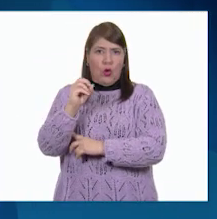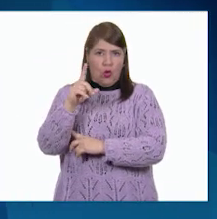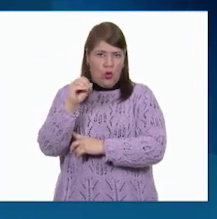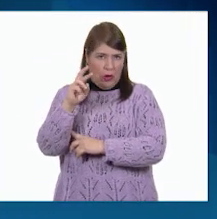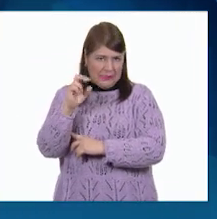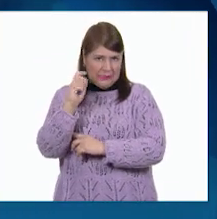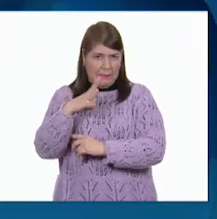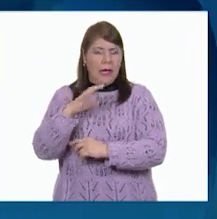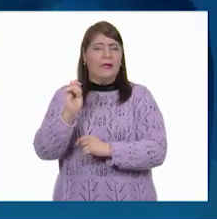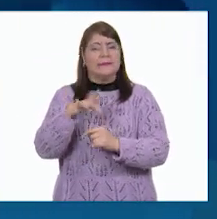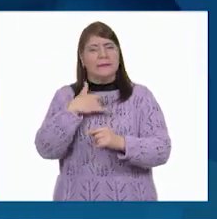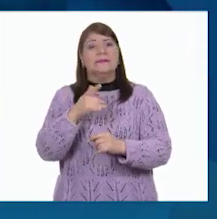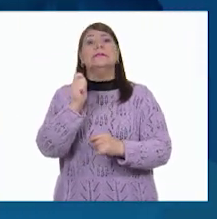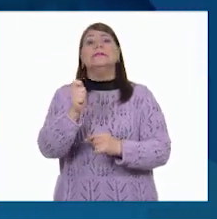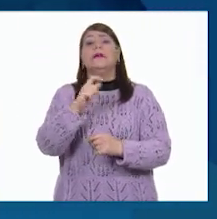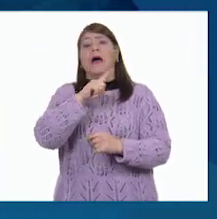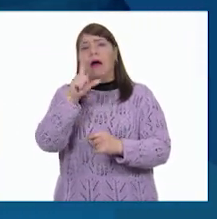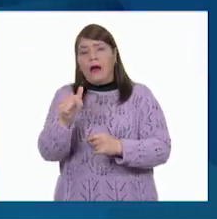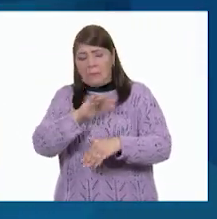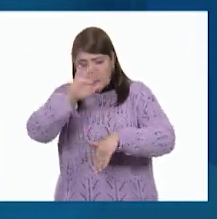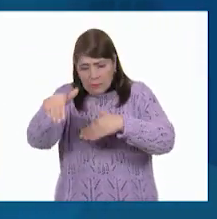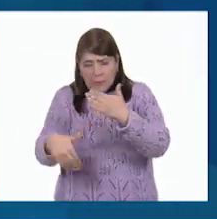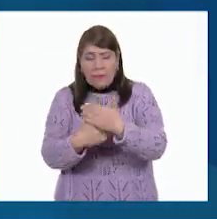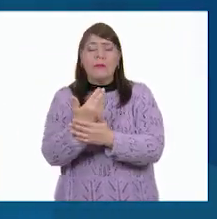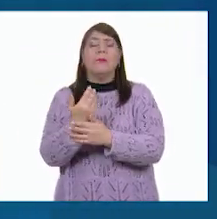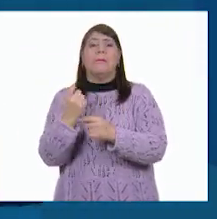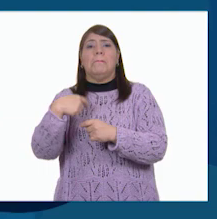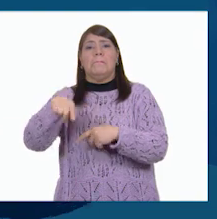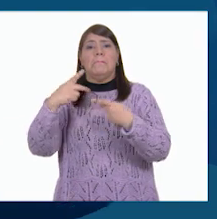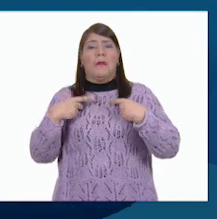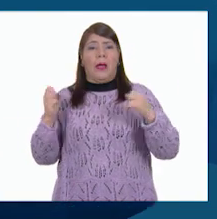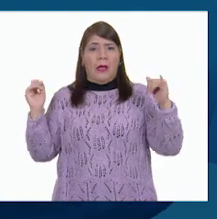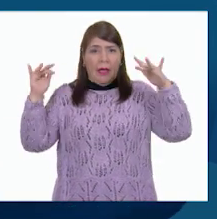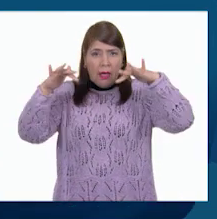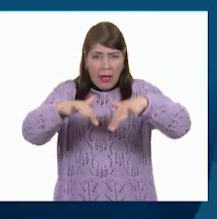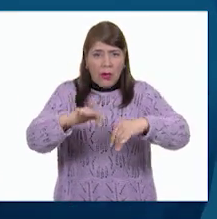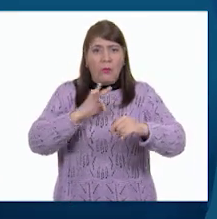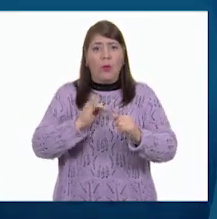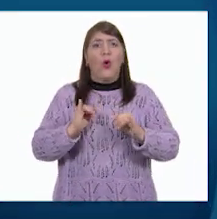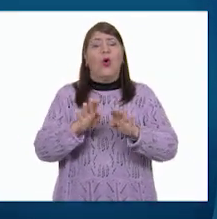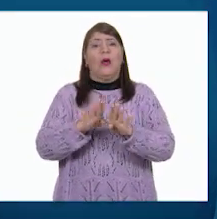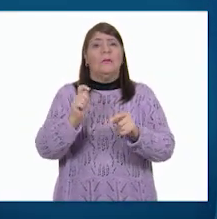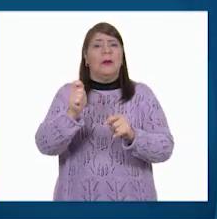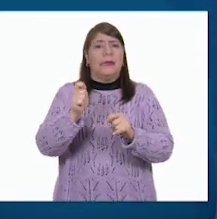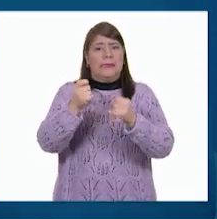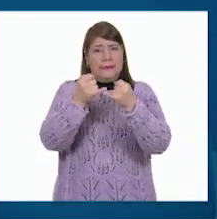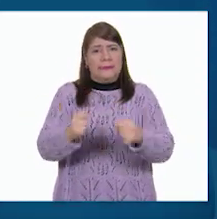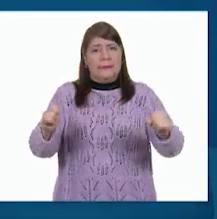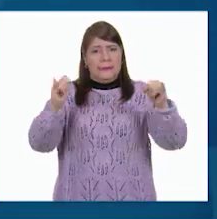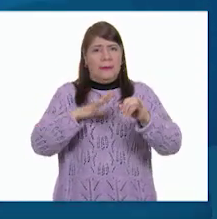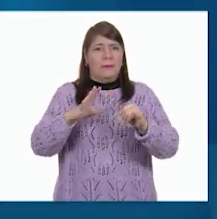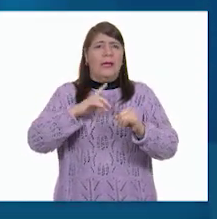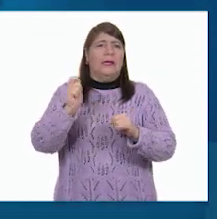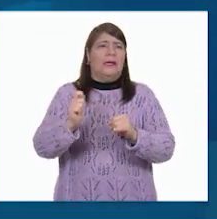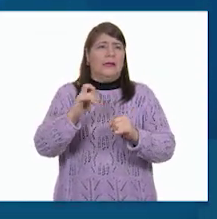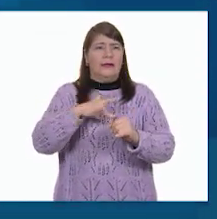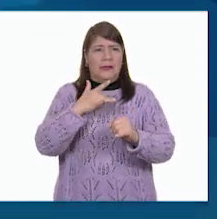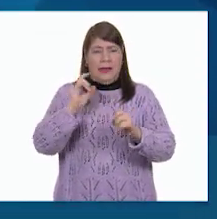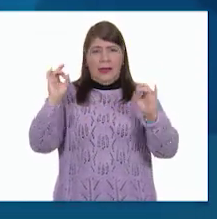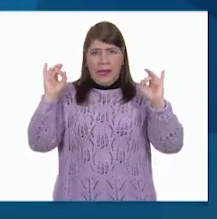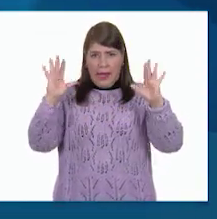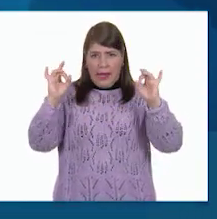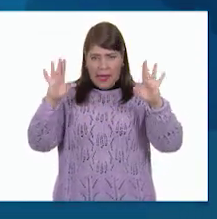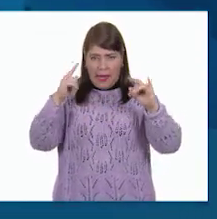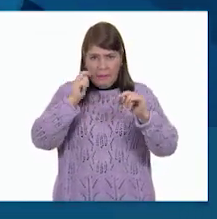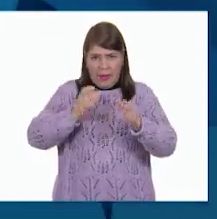Al día siguiente, los ciudadanos asistieron a la inauguración del Monumento a la Independencia, erigido en la tercera glorieta del Paseo de la